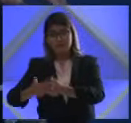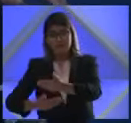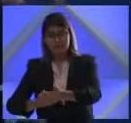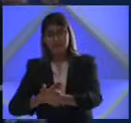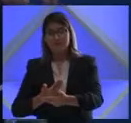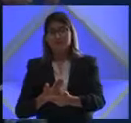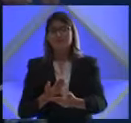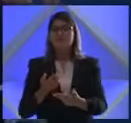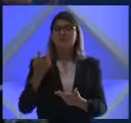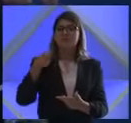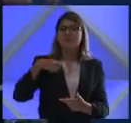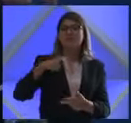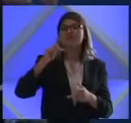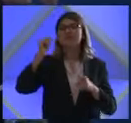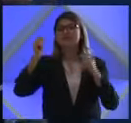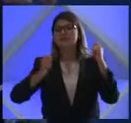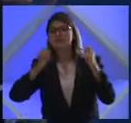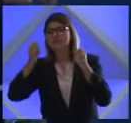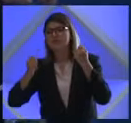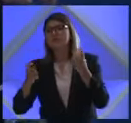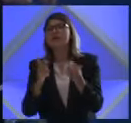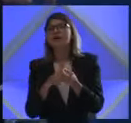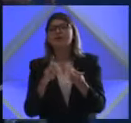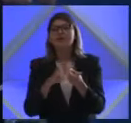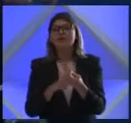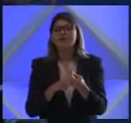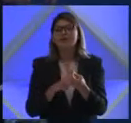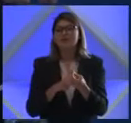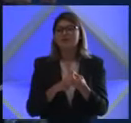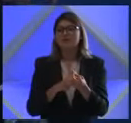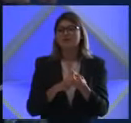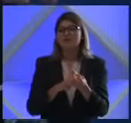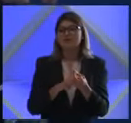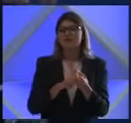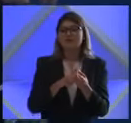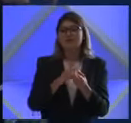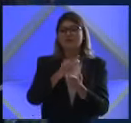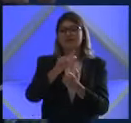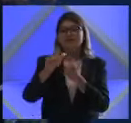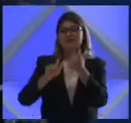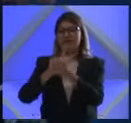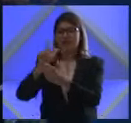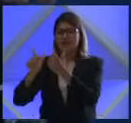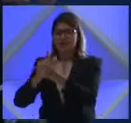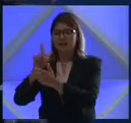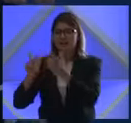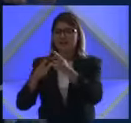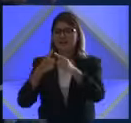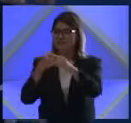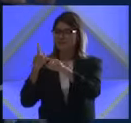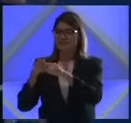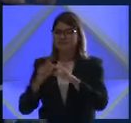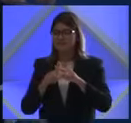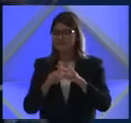viajes turísticos de virgin galactic como the blue origin